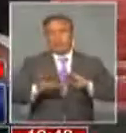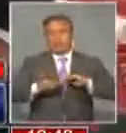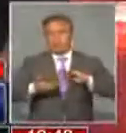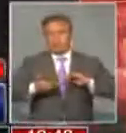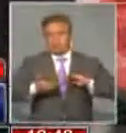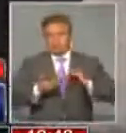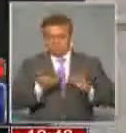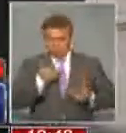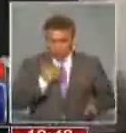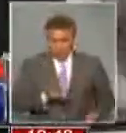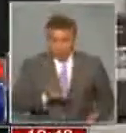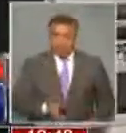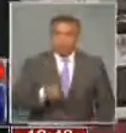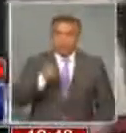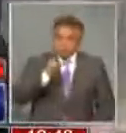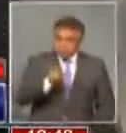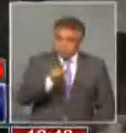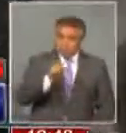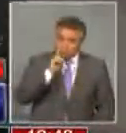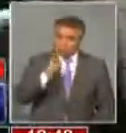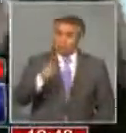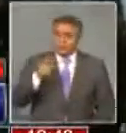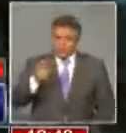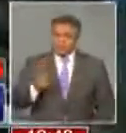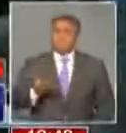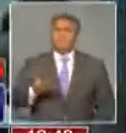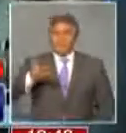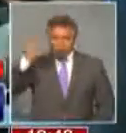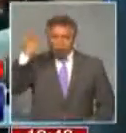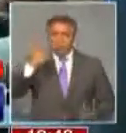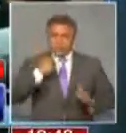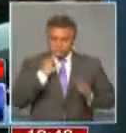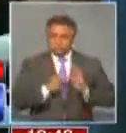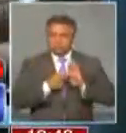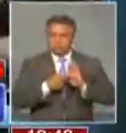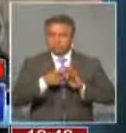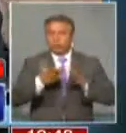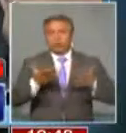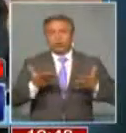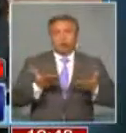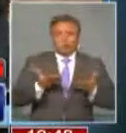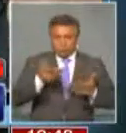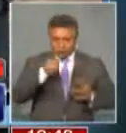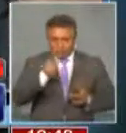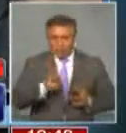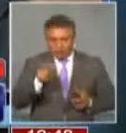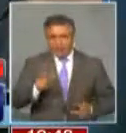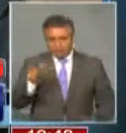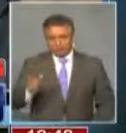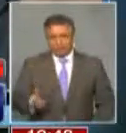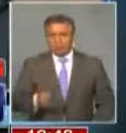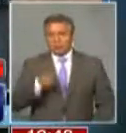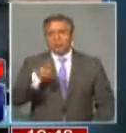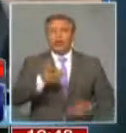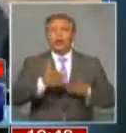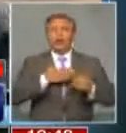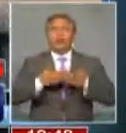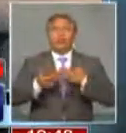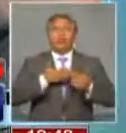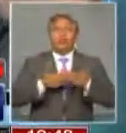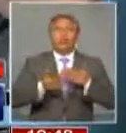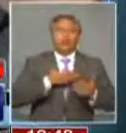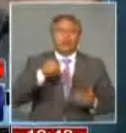que en eso uno tiene que valorar los gestos y las actitudes de las personas. Diputado, tanto, ¿dónde está la senadora